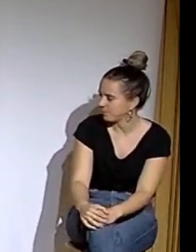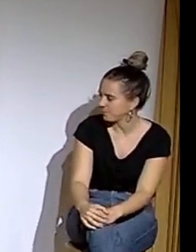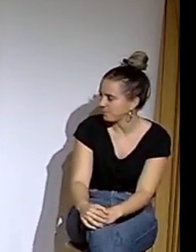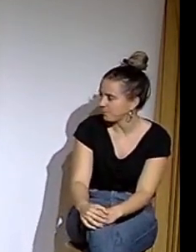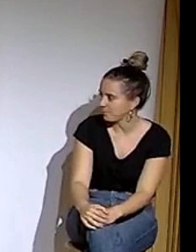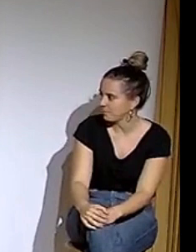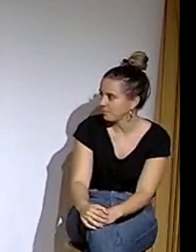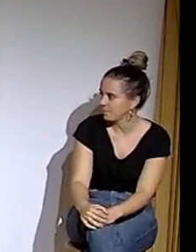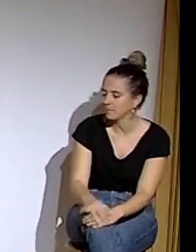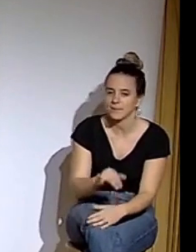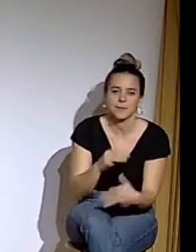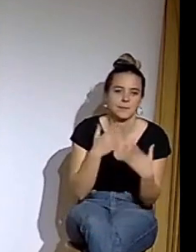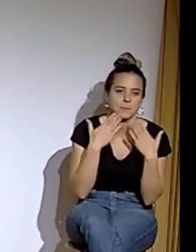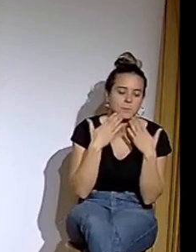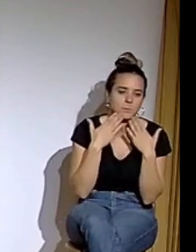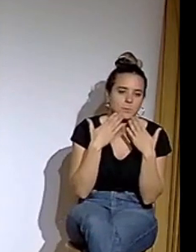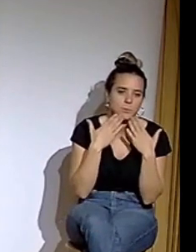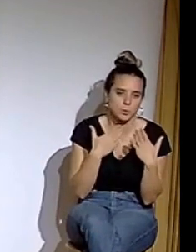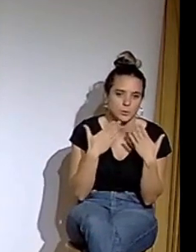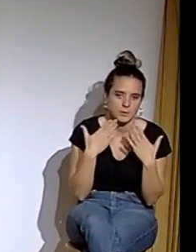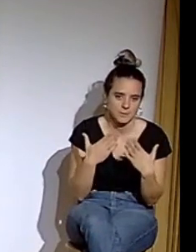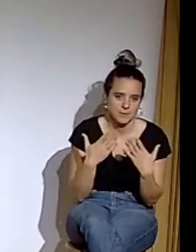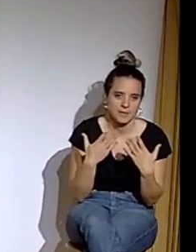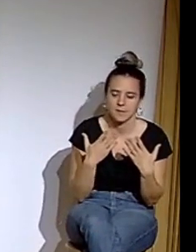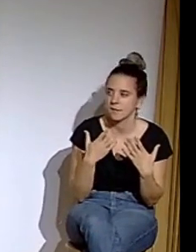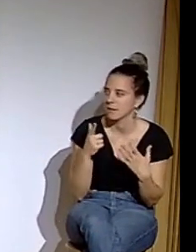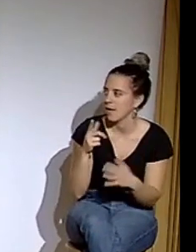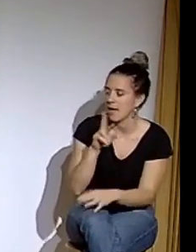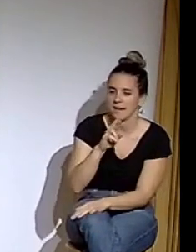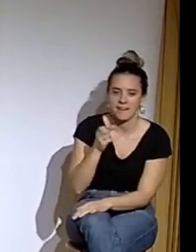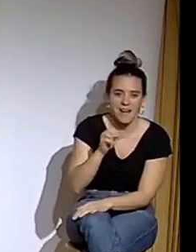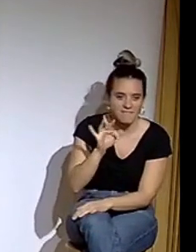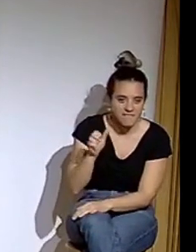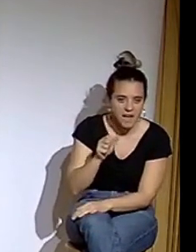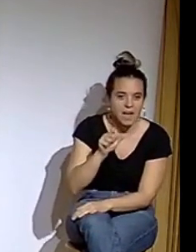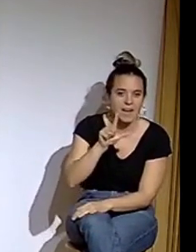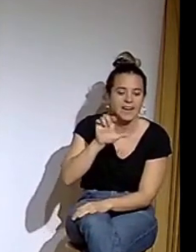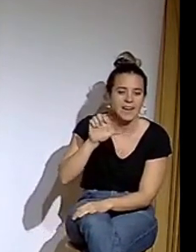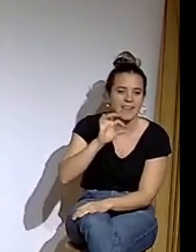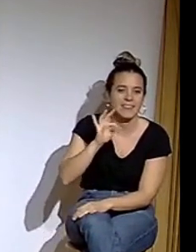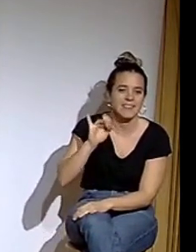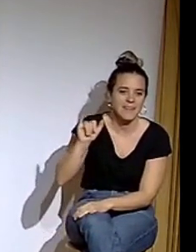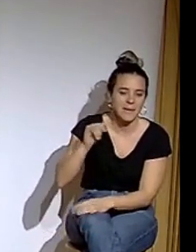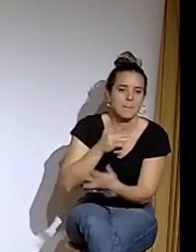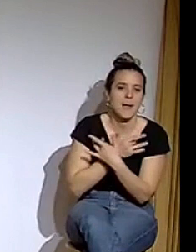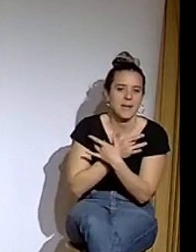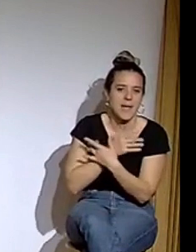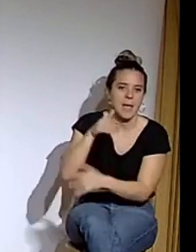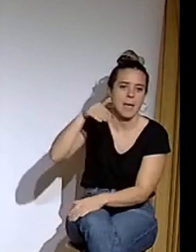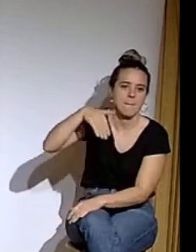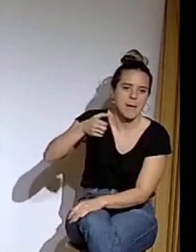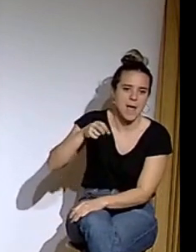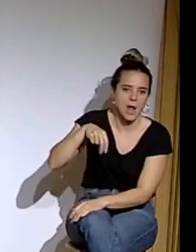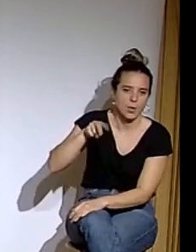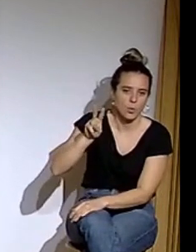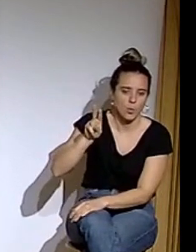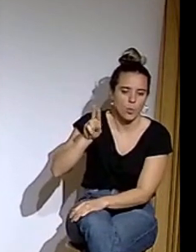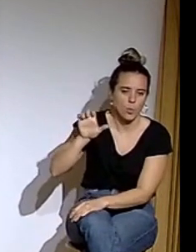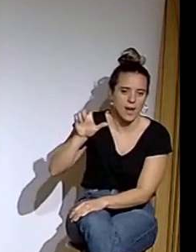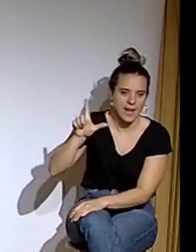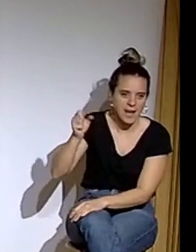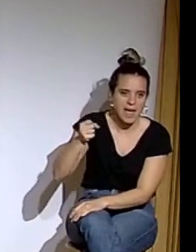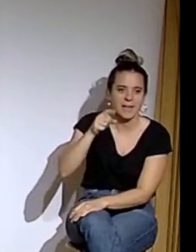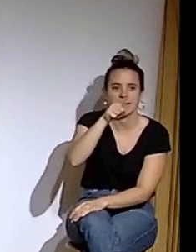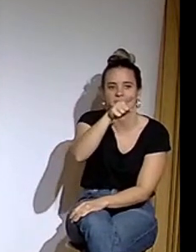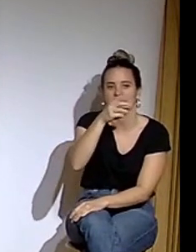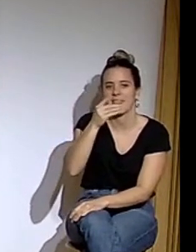y Bueno muchísimas gracias a Rafa a letia María Manuela y a Daniela que también se ha animado desde